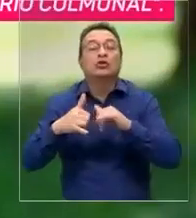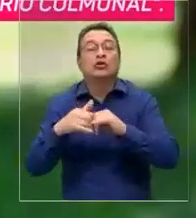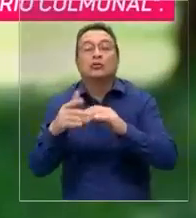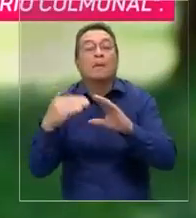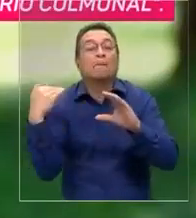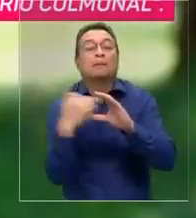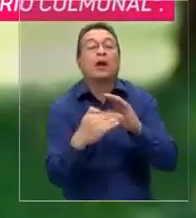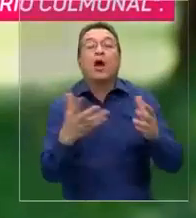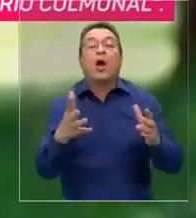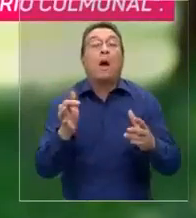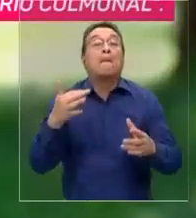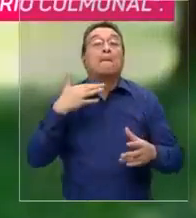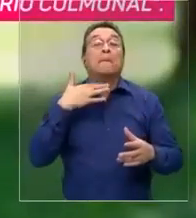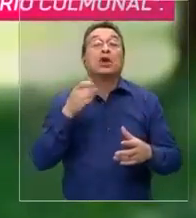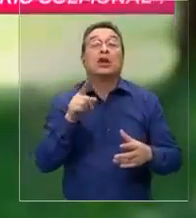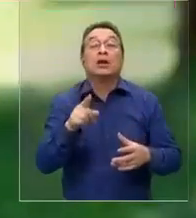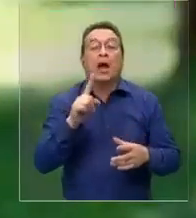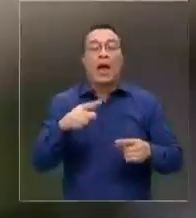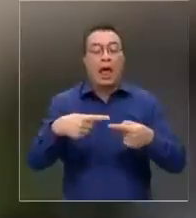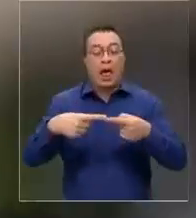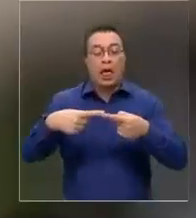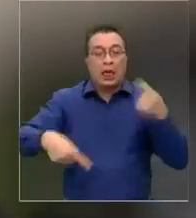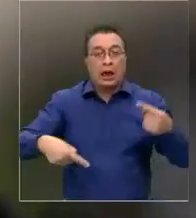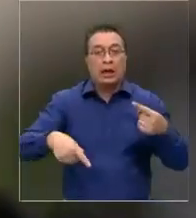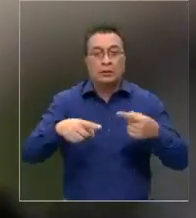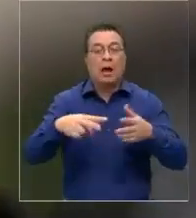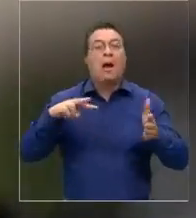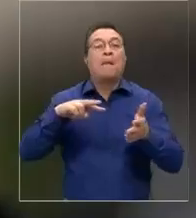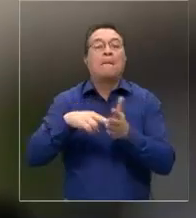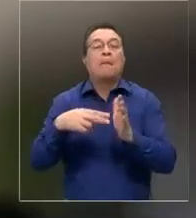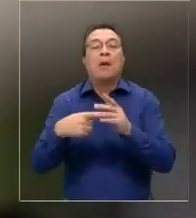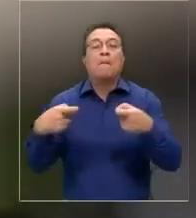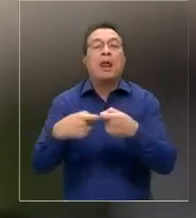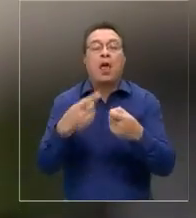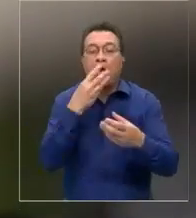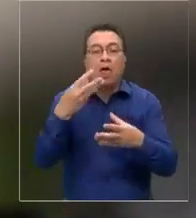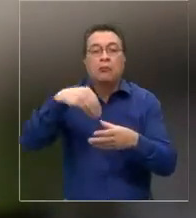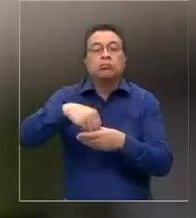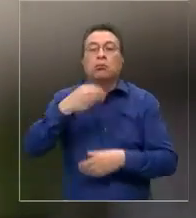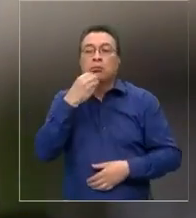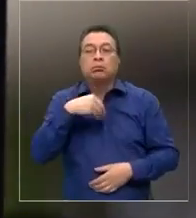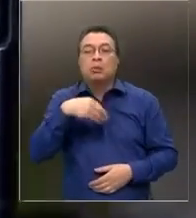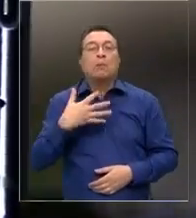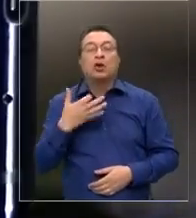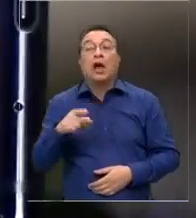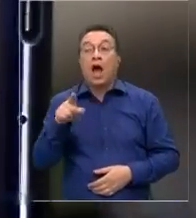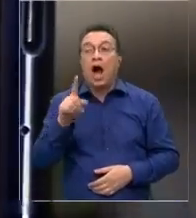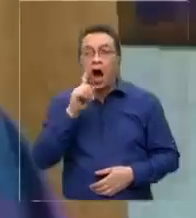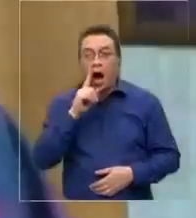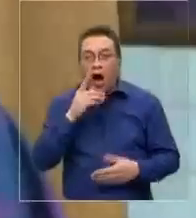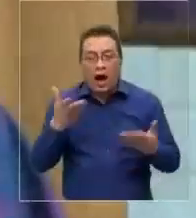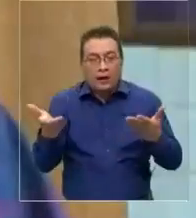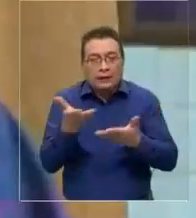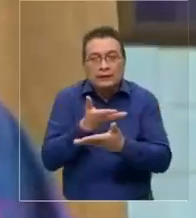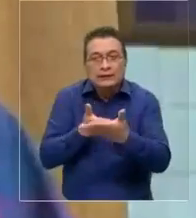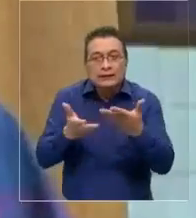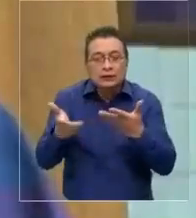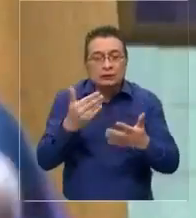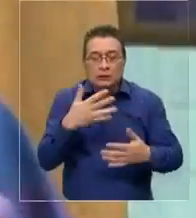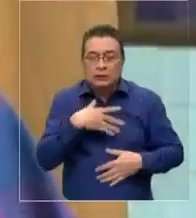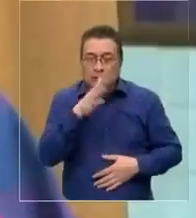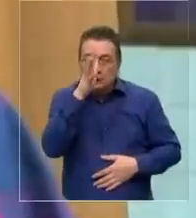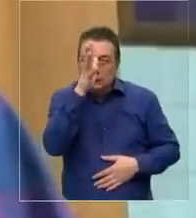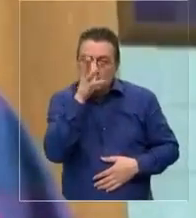supuestamente fue el que llevó al quiebre y la pelea? Le iba a decir que aquí hay una relación